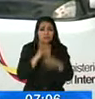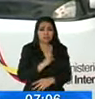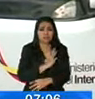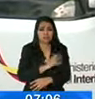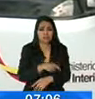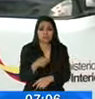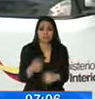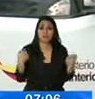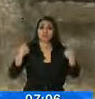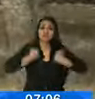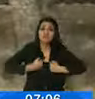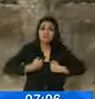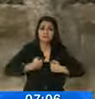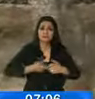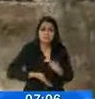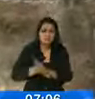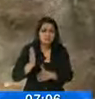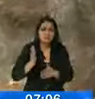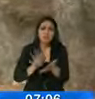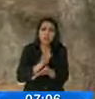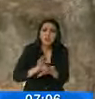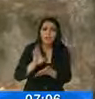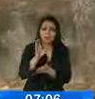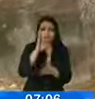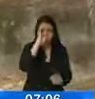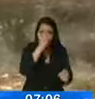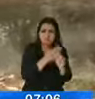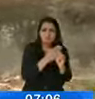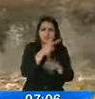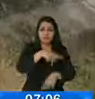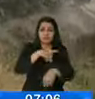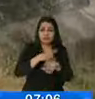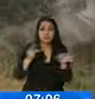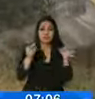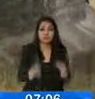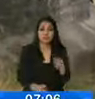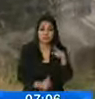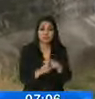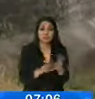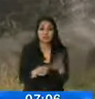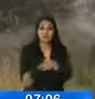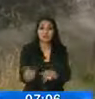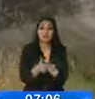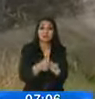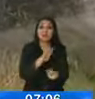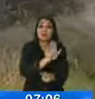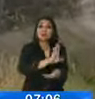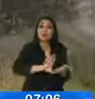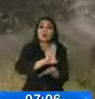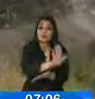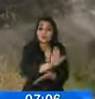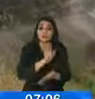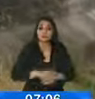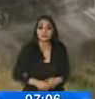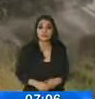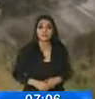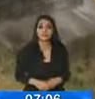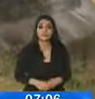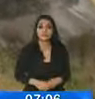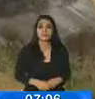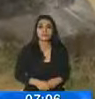ilusión de ser una gran profesional, pero todo se truncó cuando la muerte le sorprendió cerca del plantel educativo donde estudiaba. En Quito